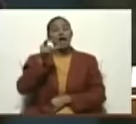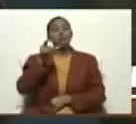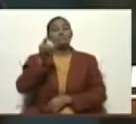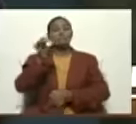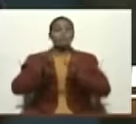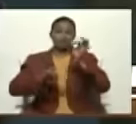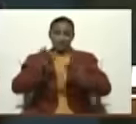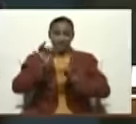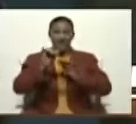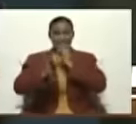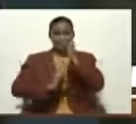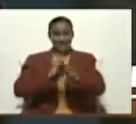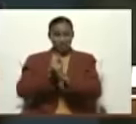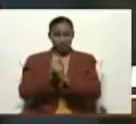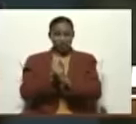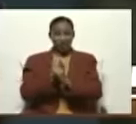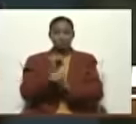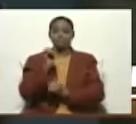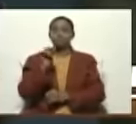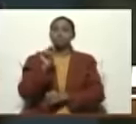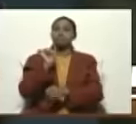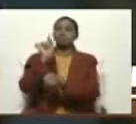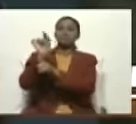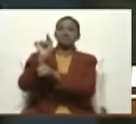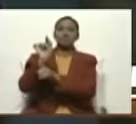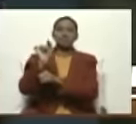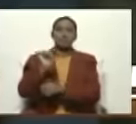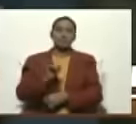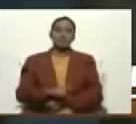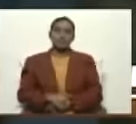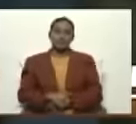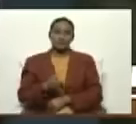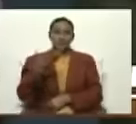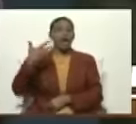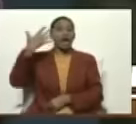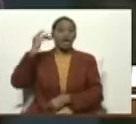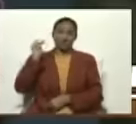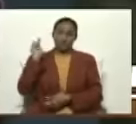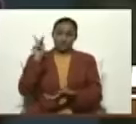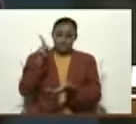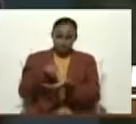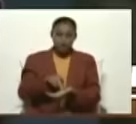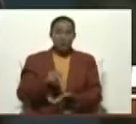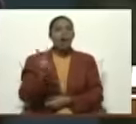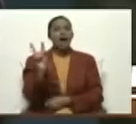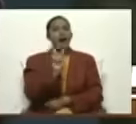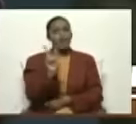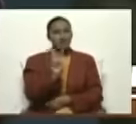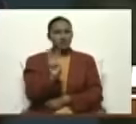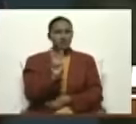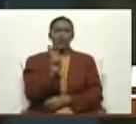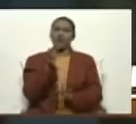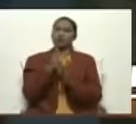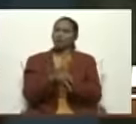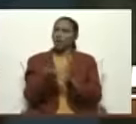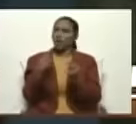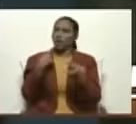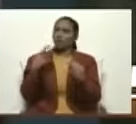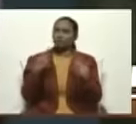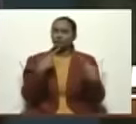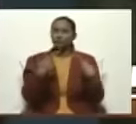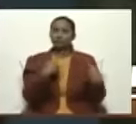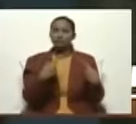tenido positivamente nuestro país, nuestra nación, abierta democráticamente al planeta, la